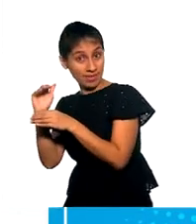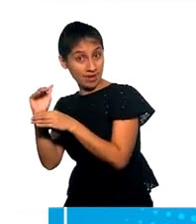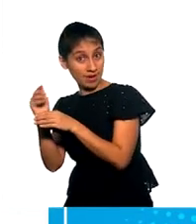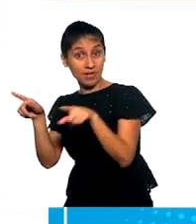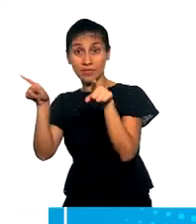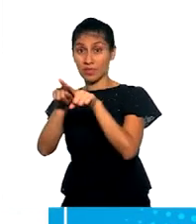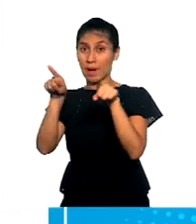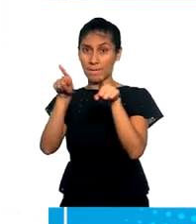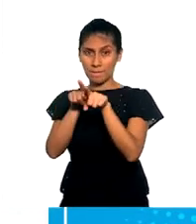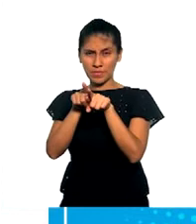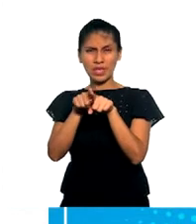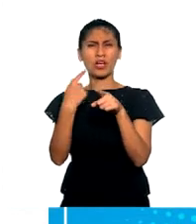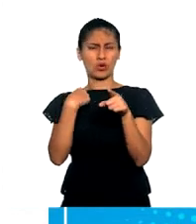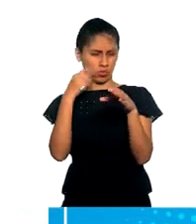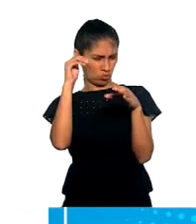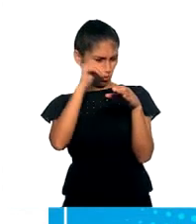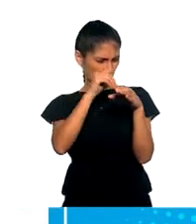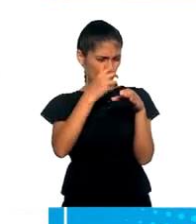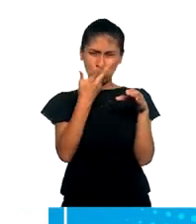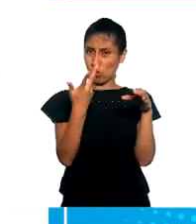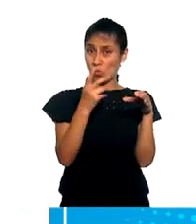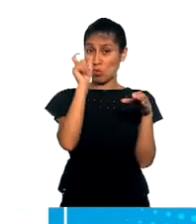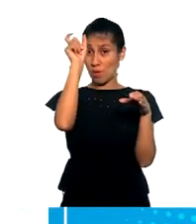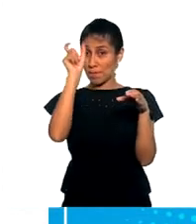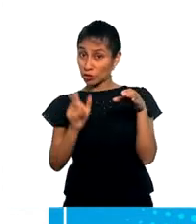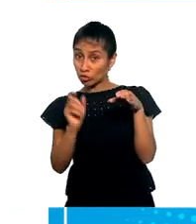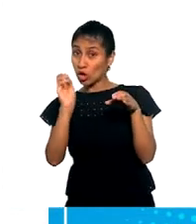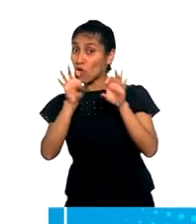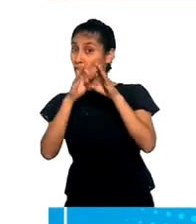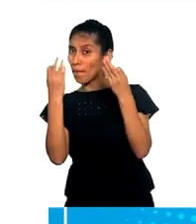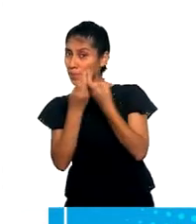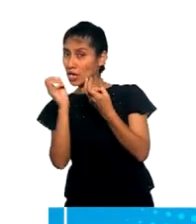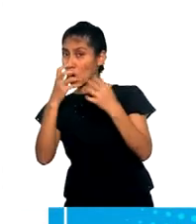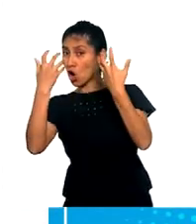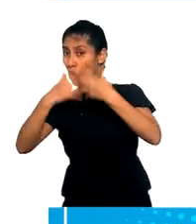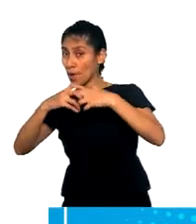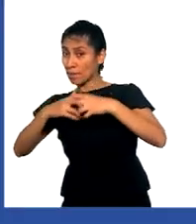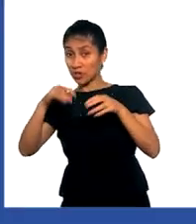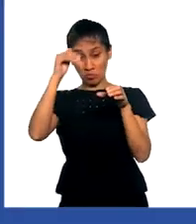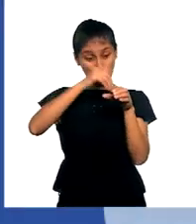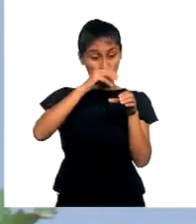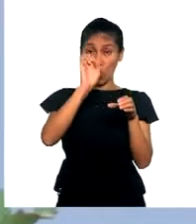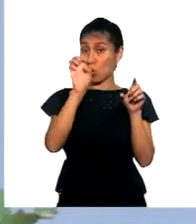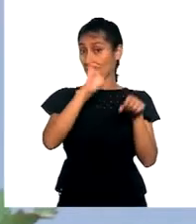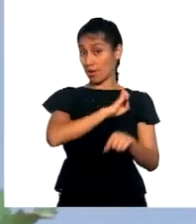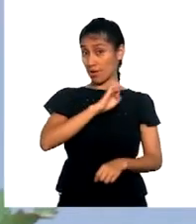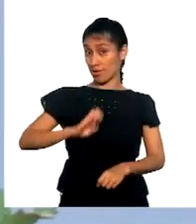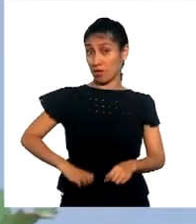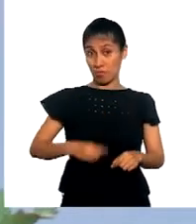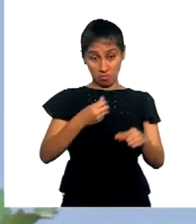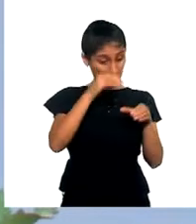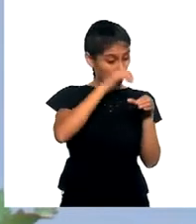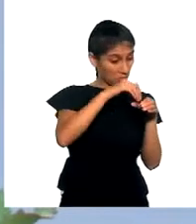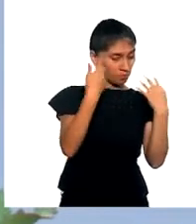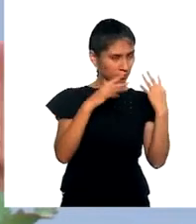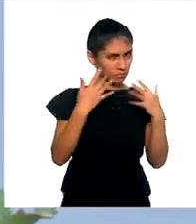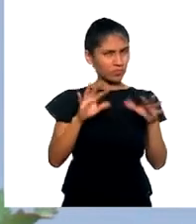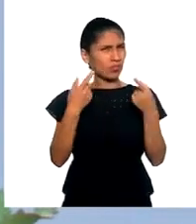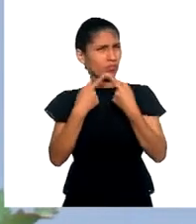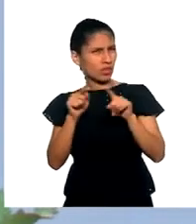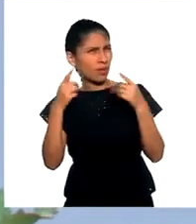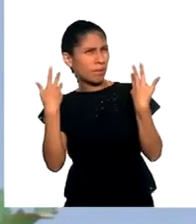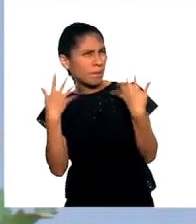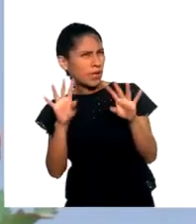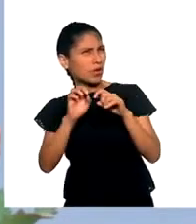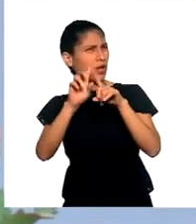efectuado por una persona familia una empresa o el propio estado ya pero tal vez